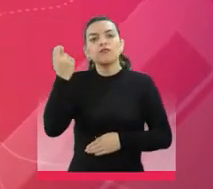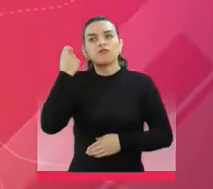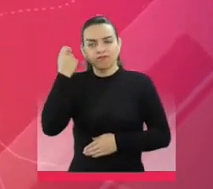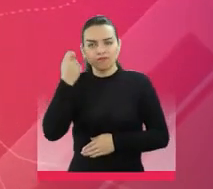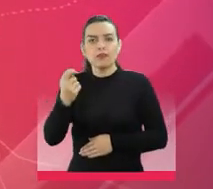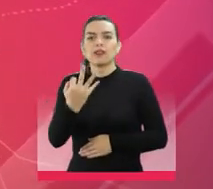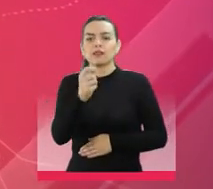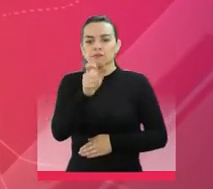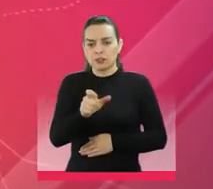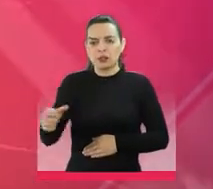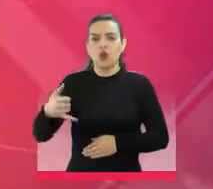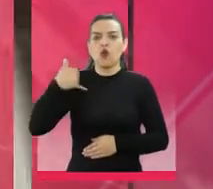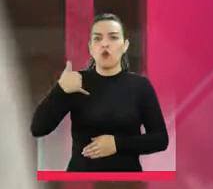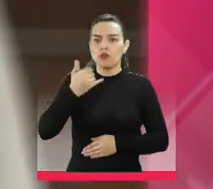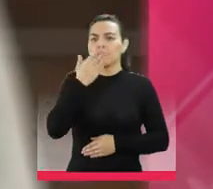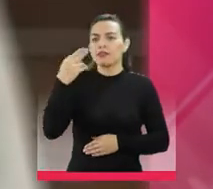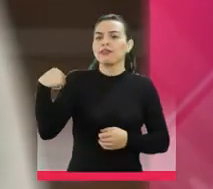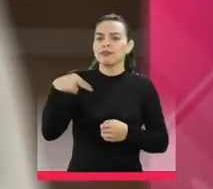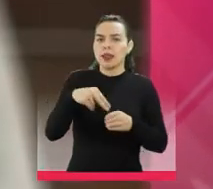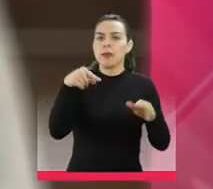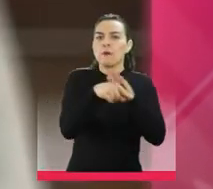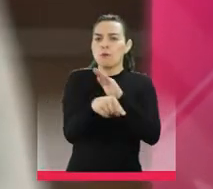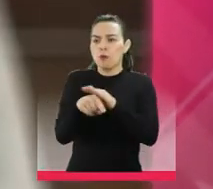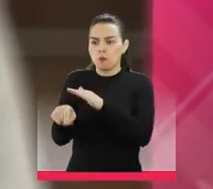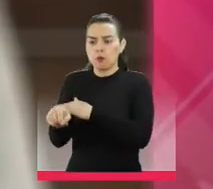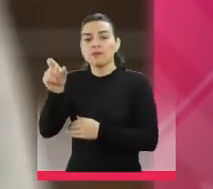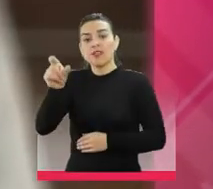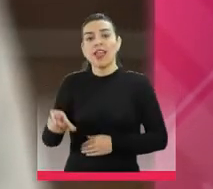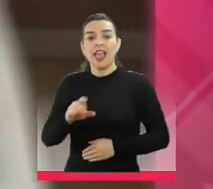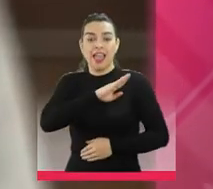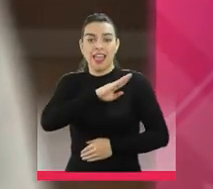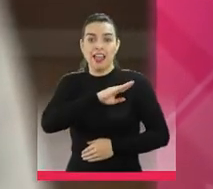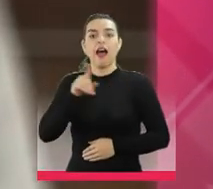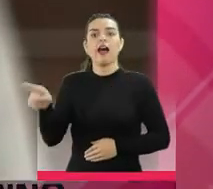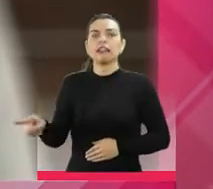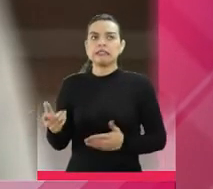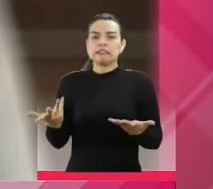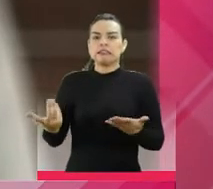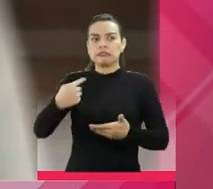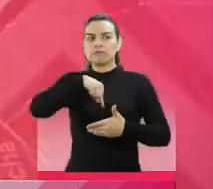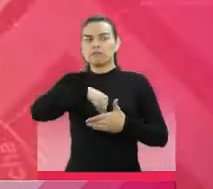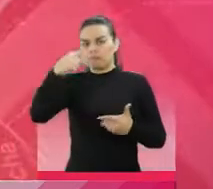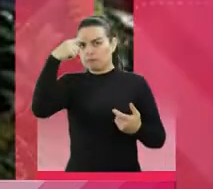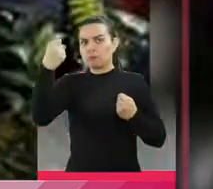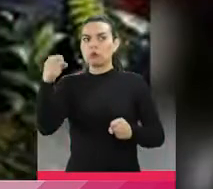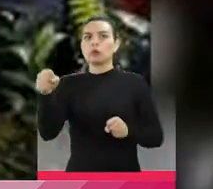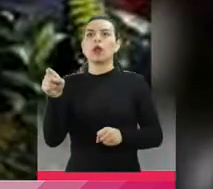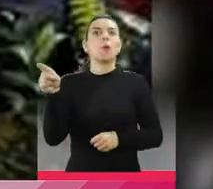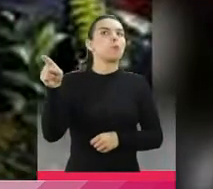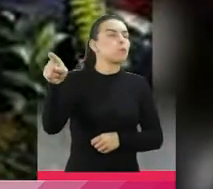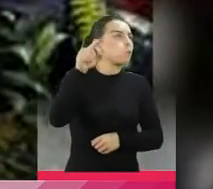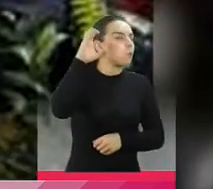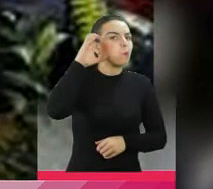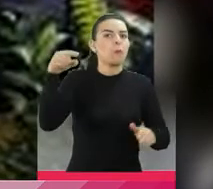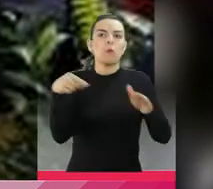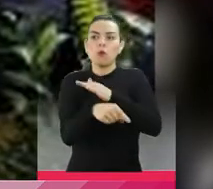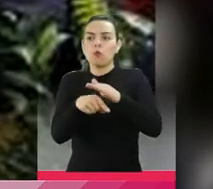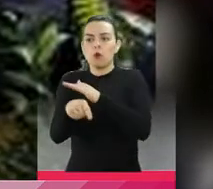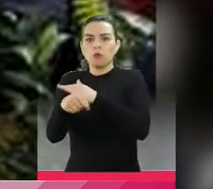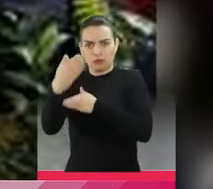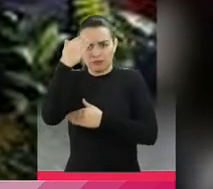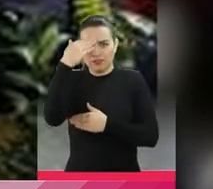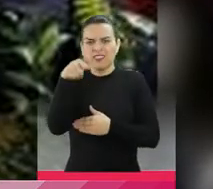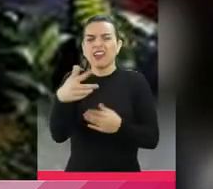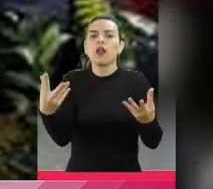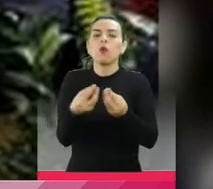jóvenes indígenas. El alcalde de Ricaurte, Eder Burgos, expresó su preocupación por esas muertes violentas causadas en medio de la confrontación entre grupos ilegales